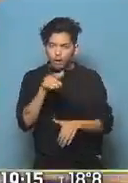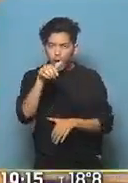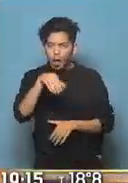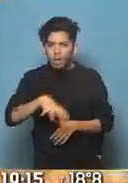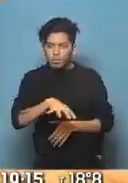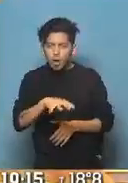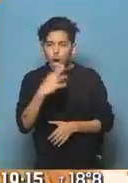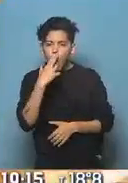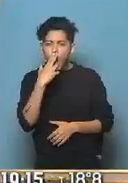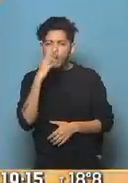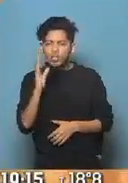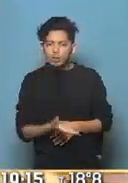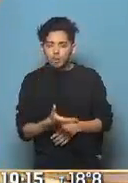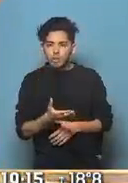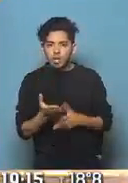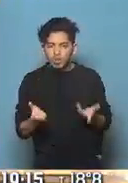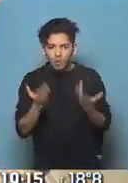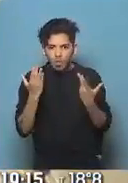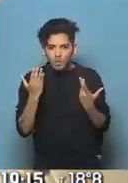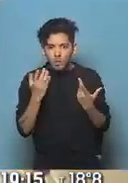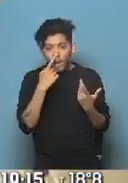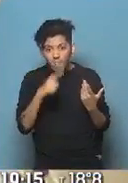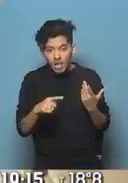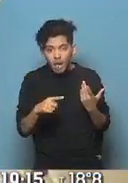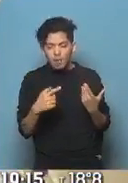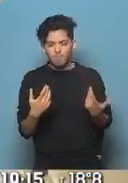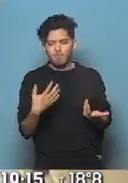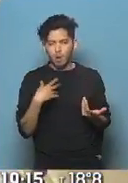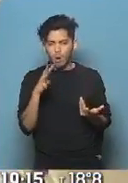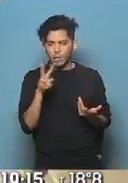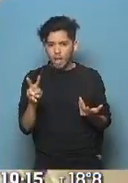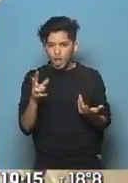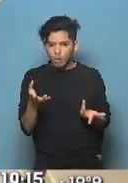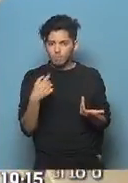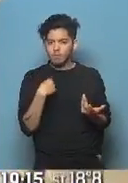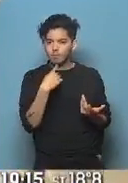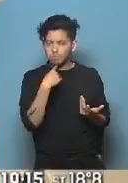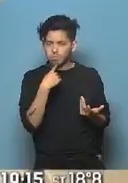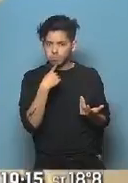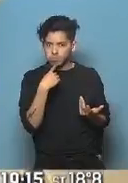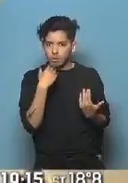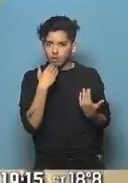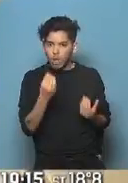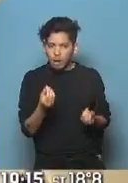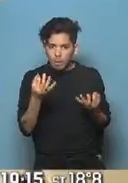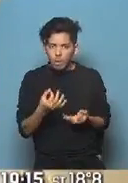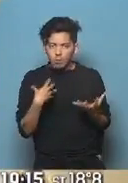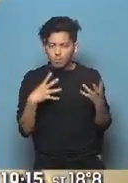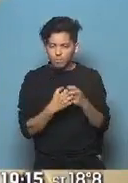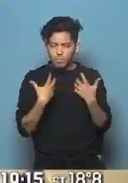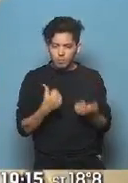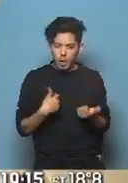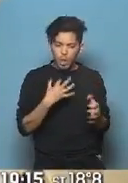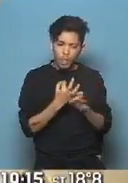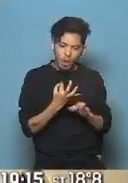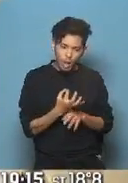del 12% y termina siendo aparentemente del 42%, todavía no sabemos. Bueno, eso significa la destrucción de la salud, de la